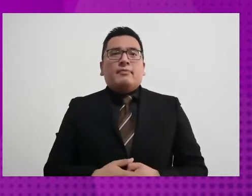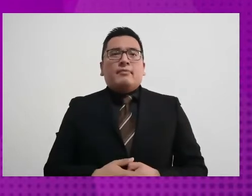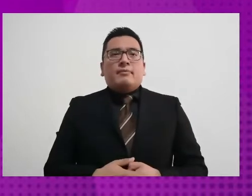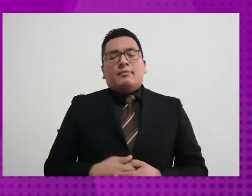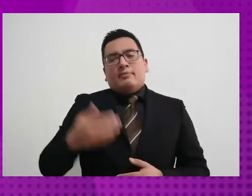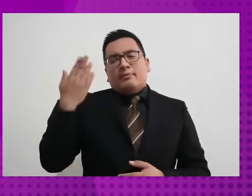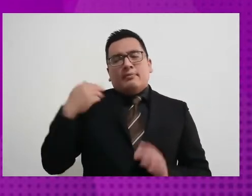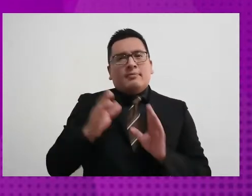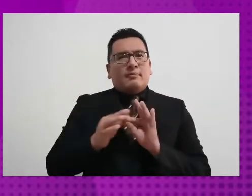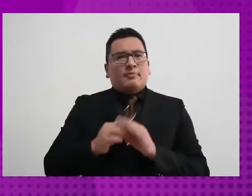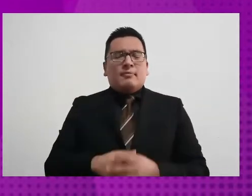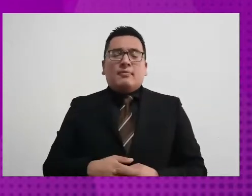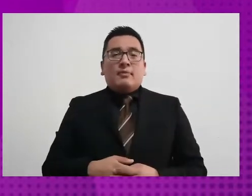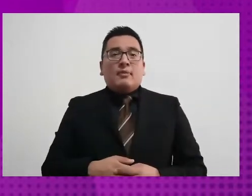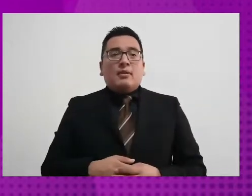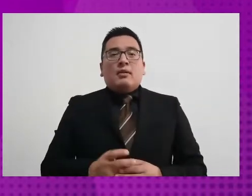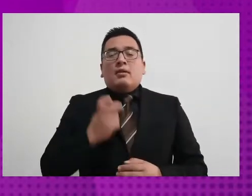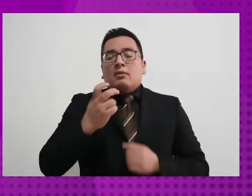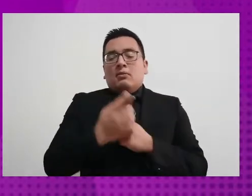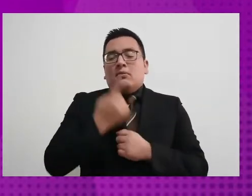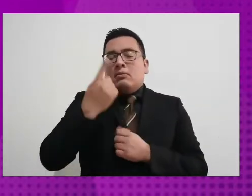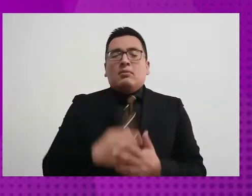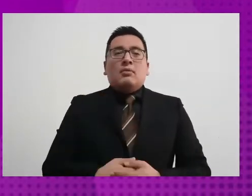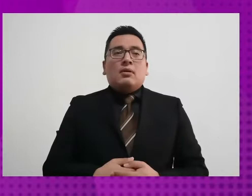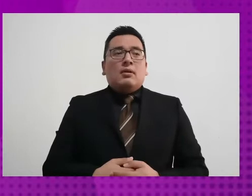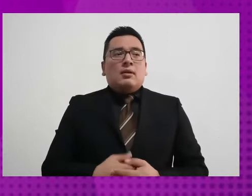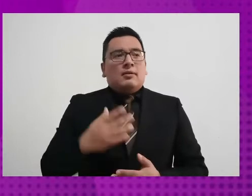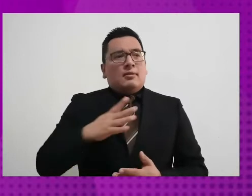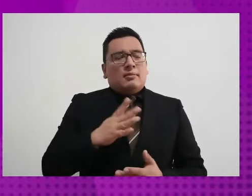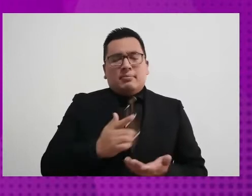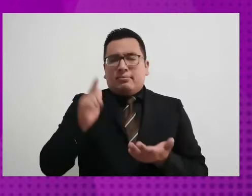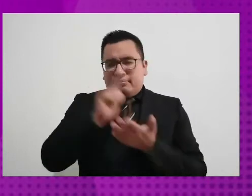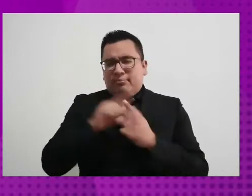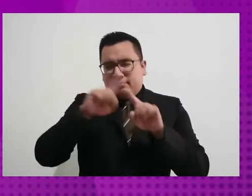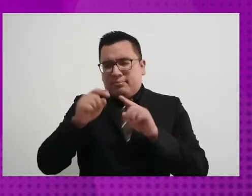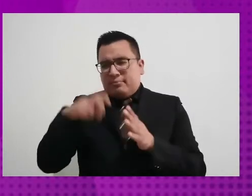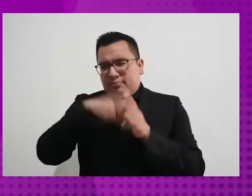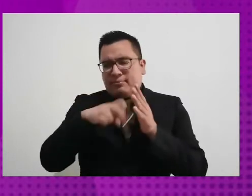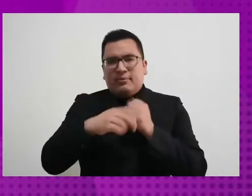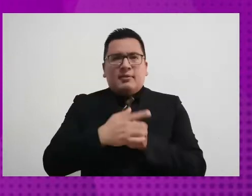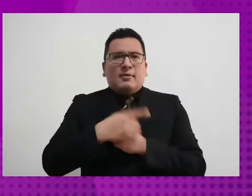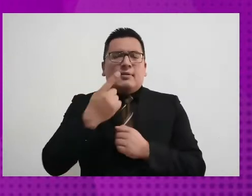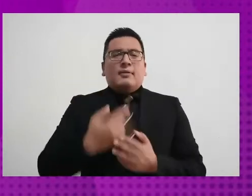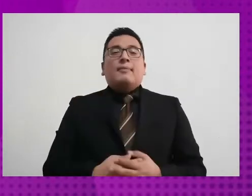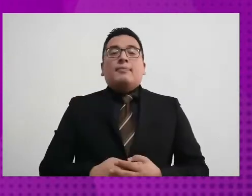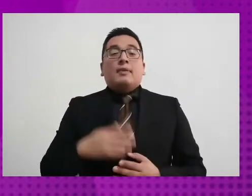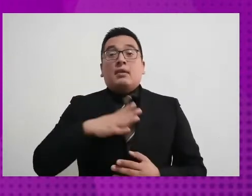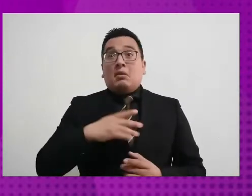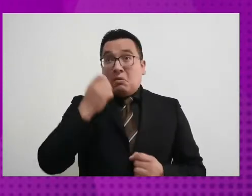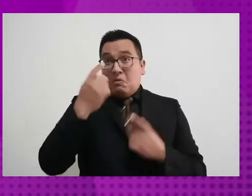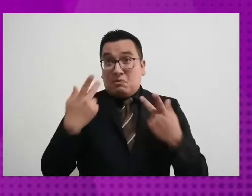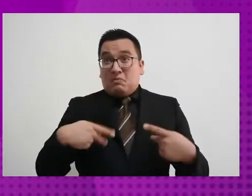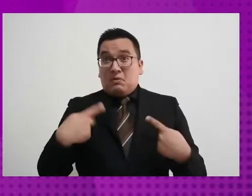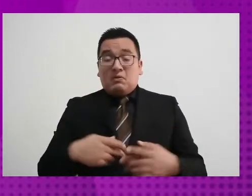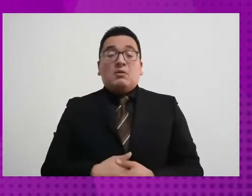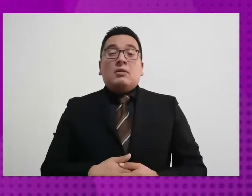lo comentaba, consejera, bueno, pues esto viene de unos criterios jurisdiccionales en donde ya se les negó a